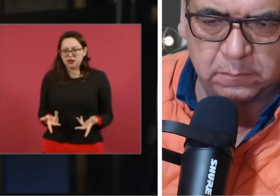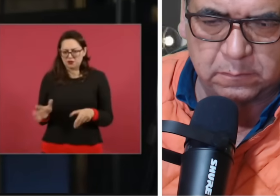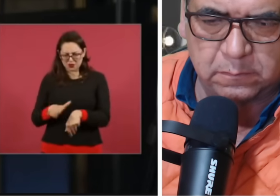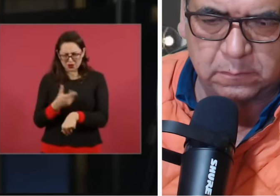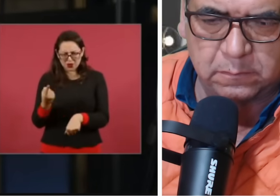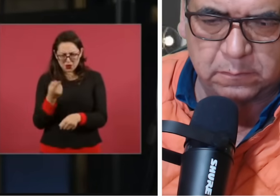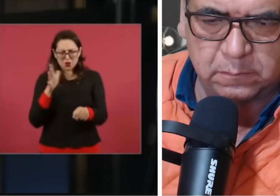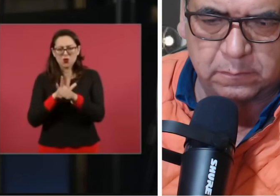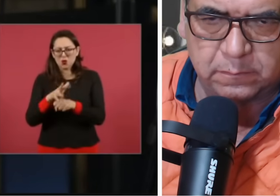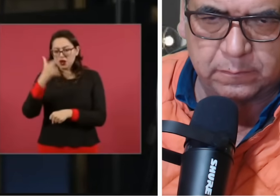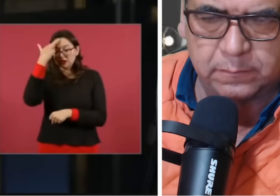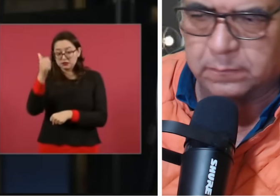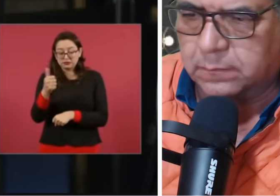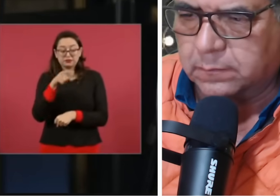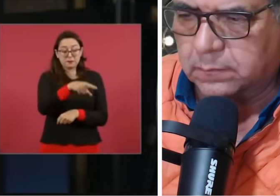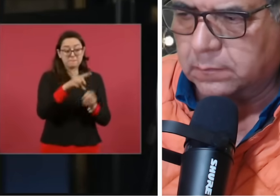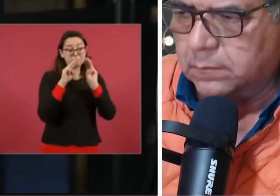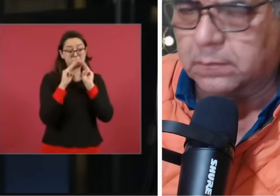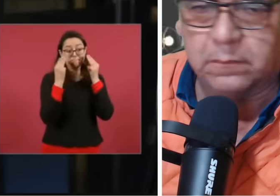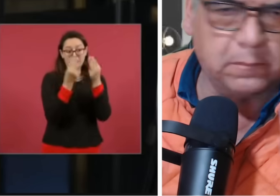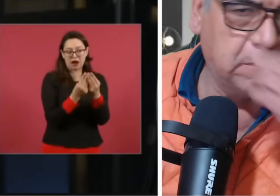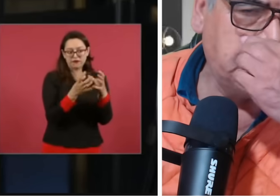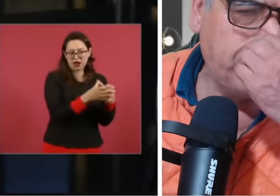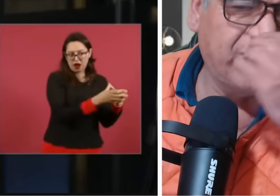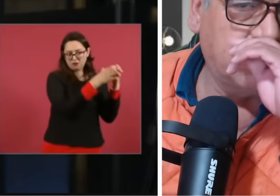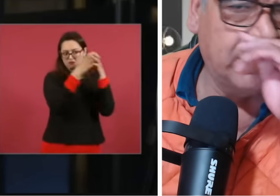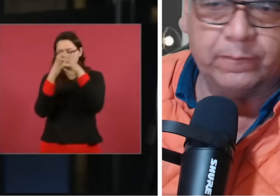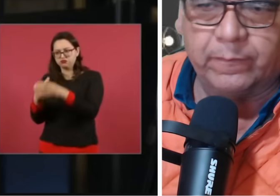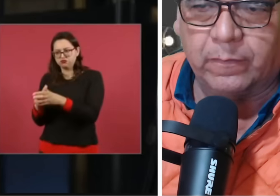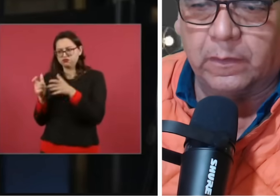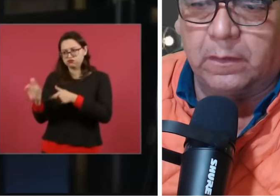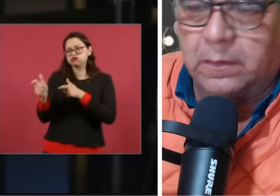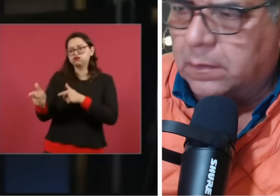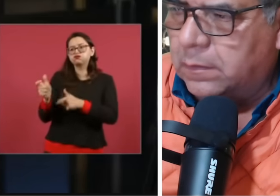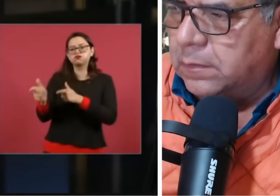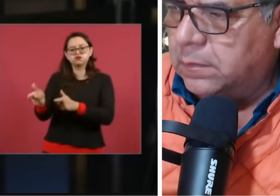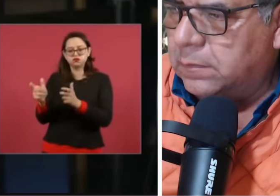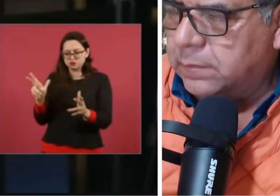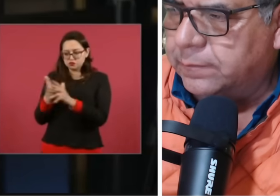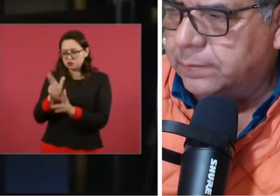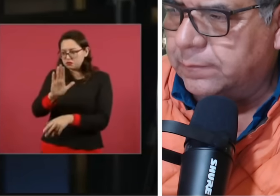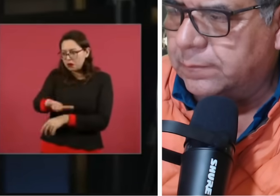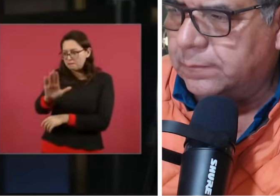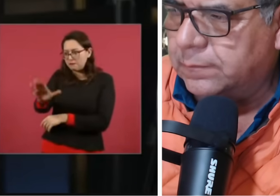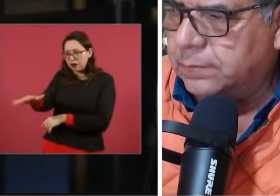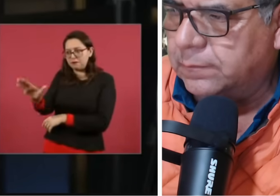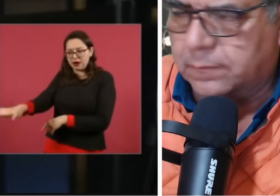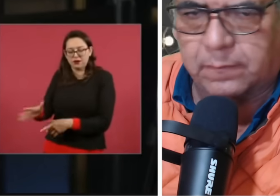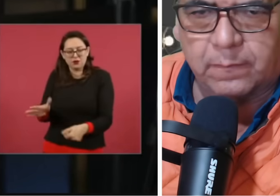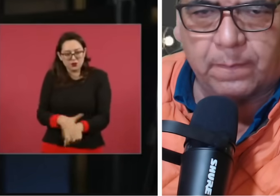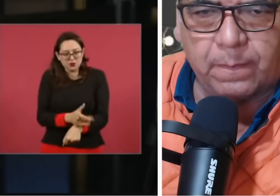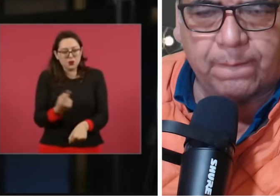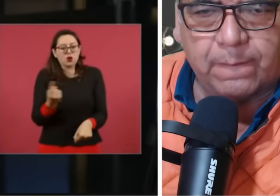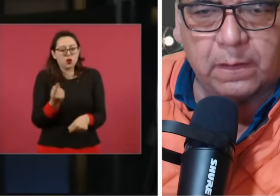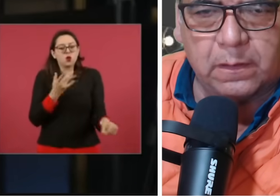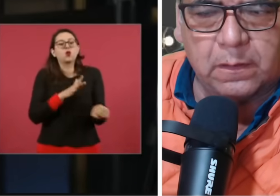que atentó en contra de ellos y algunos indicios sobre cuál habría sido el móvil, presidente, pues sobre este multihomicidio,